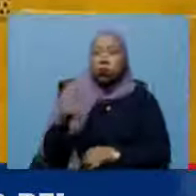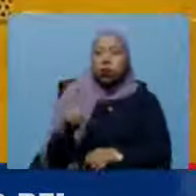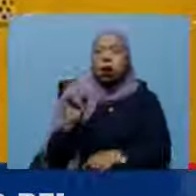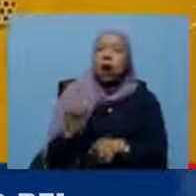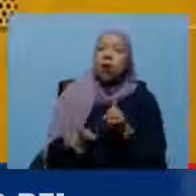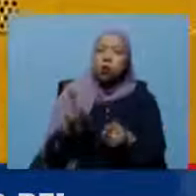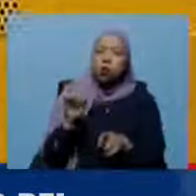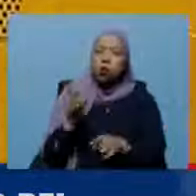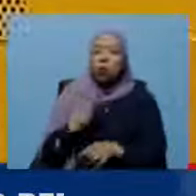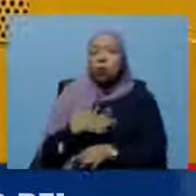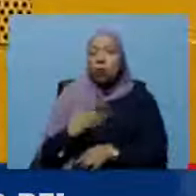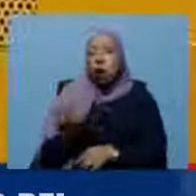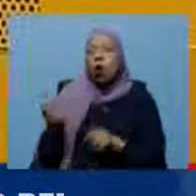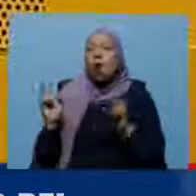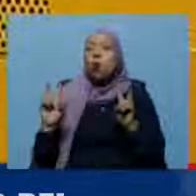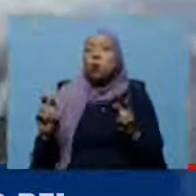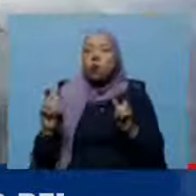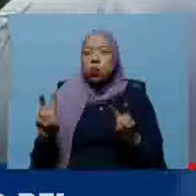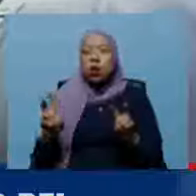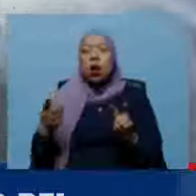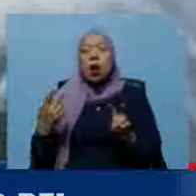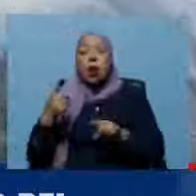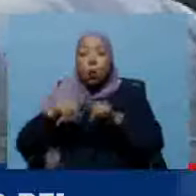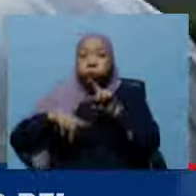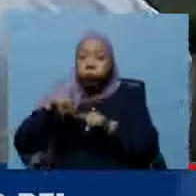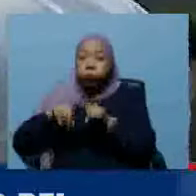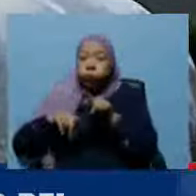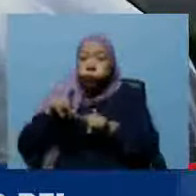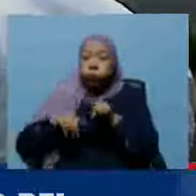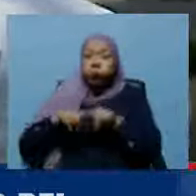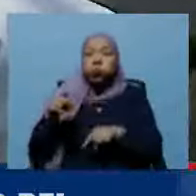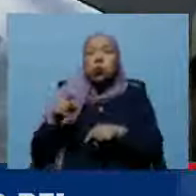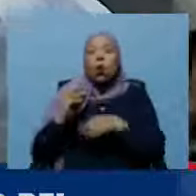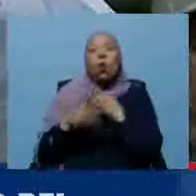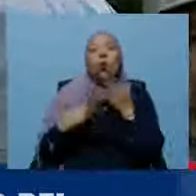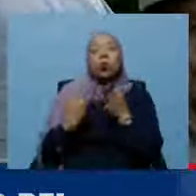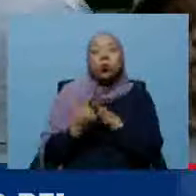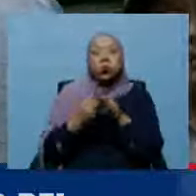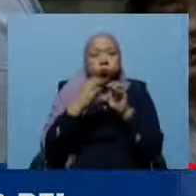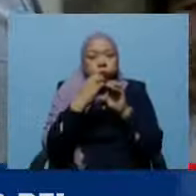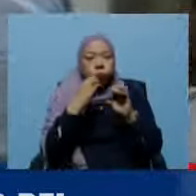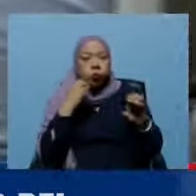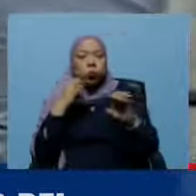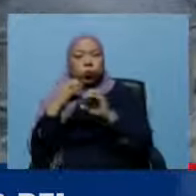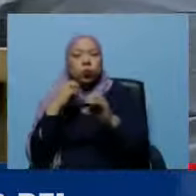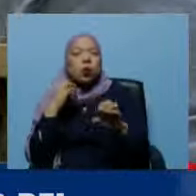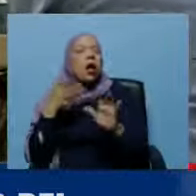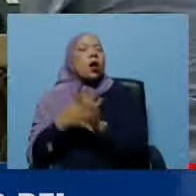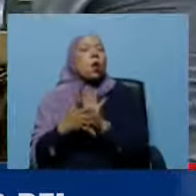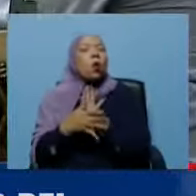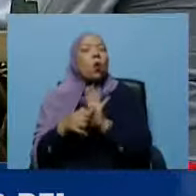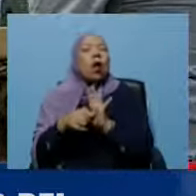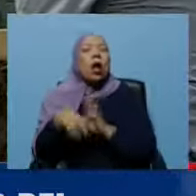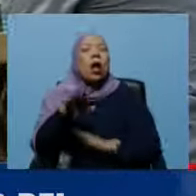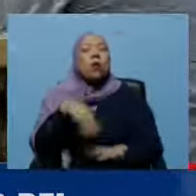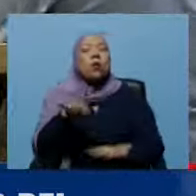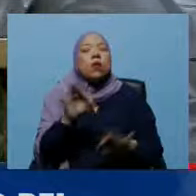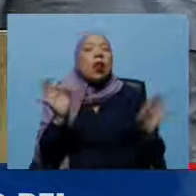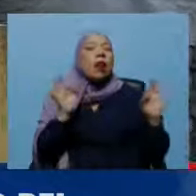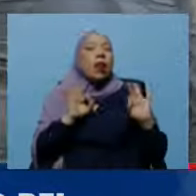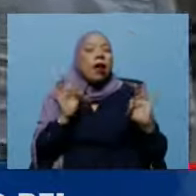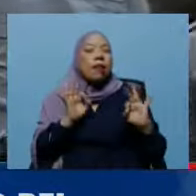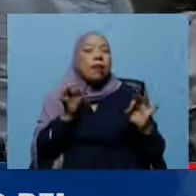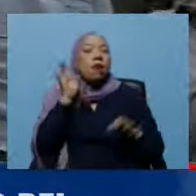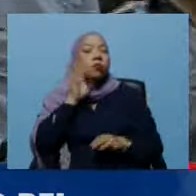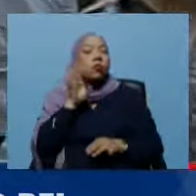alguna forma poder nuevamente hacer la materia prima y enviar esta palanquilla y de alguna manera no desperdiciamos absolutamente